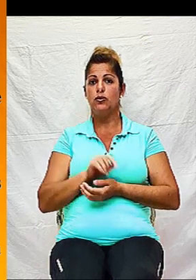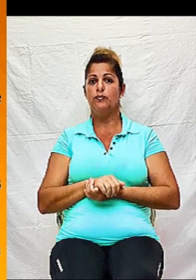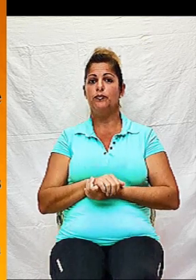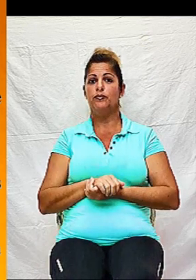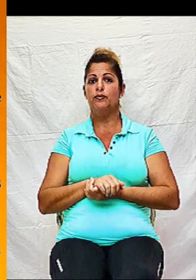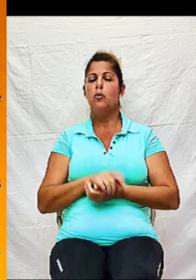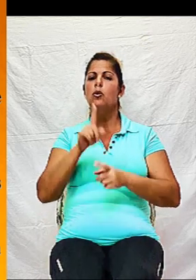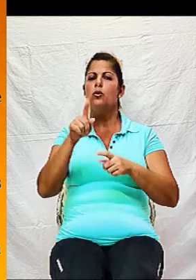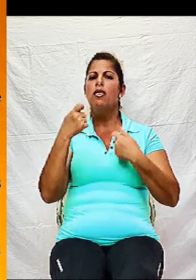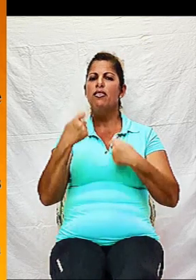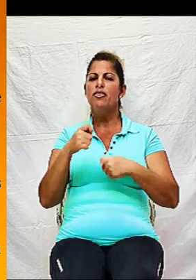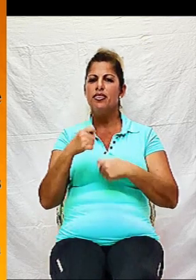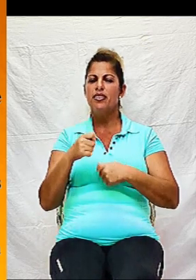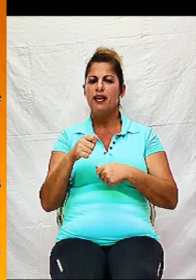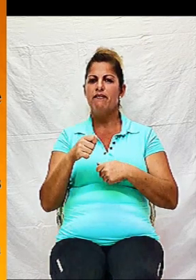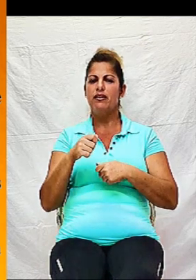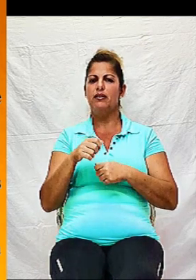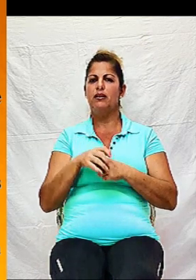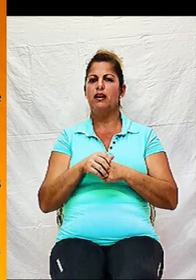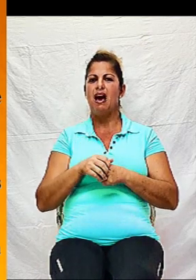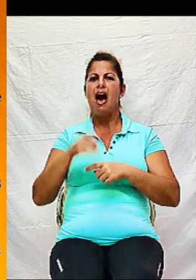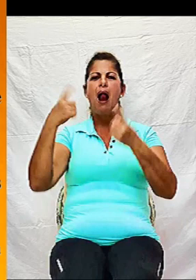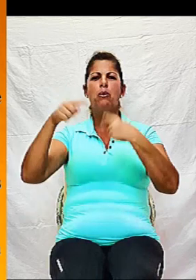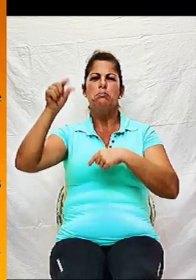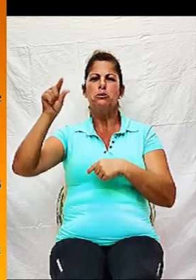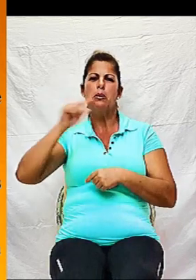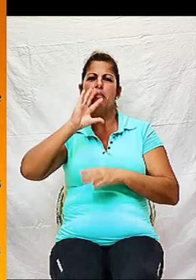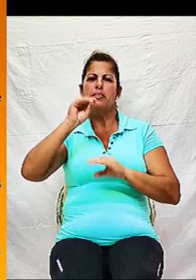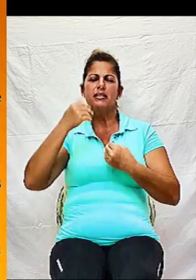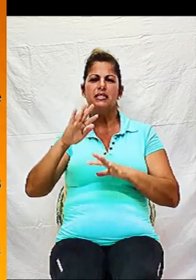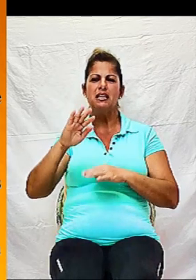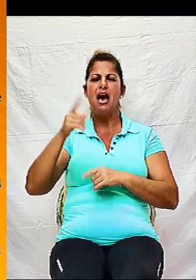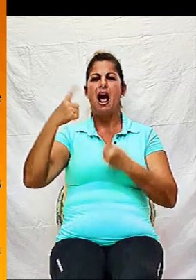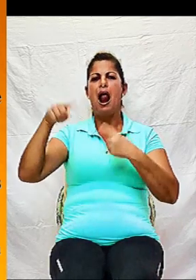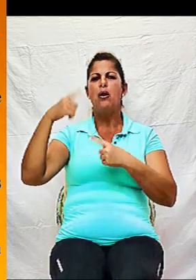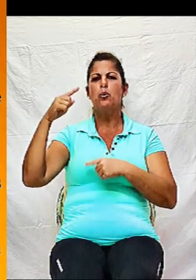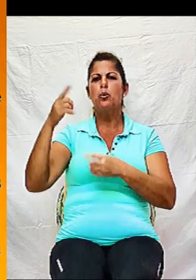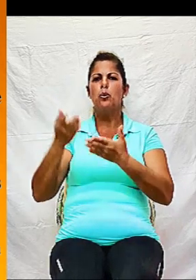Por eso, guiarse por el rígido mapa de las creencias y